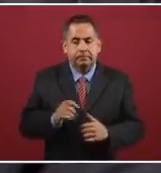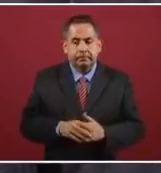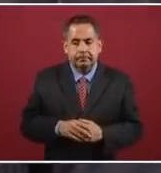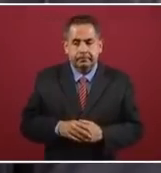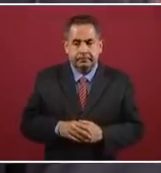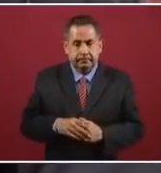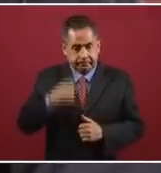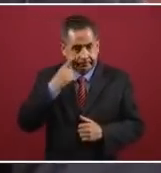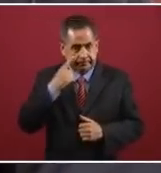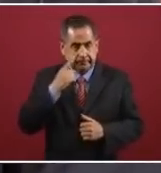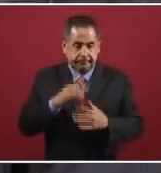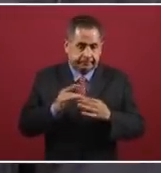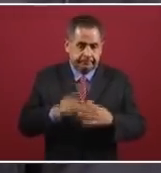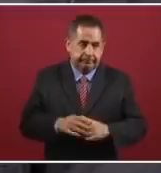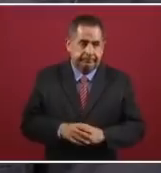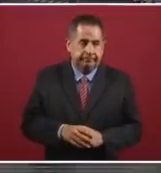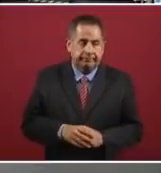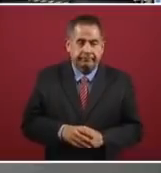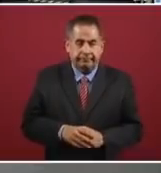fíjense,